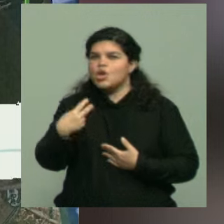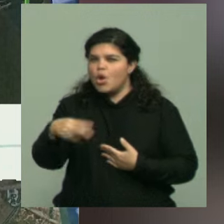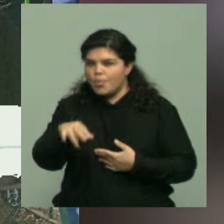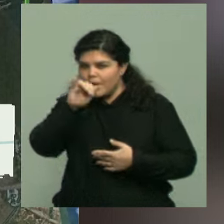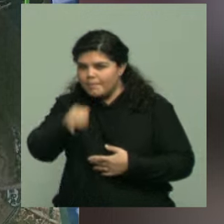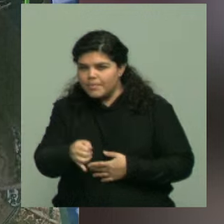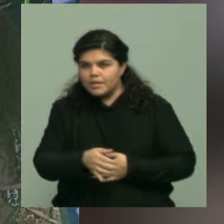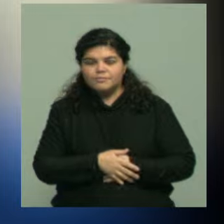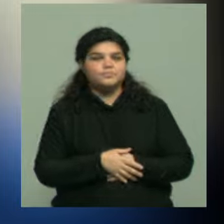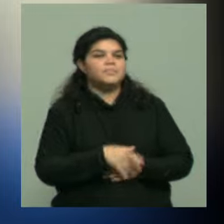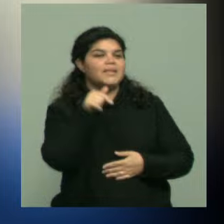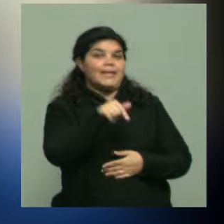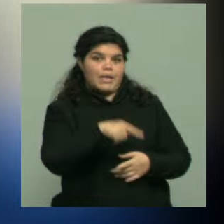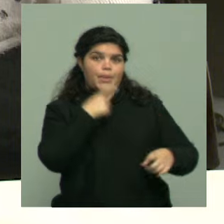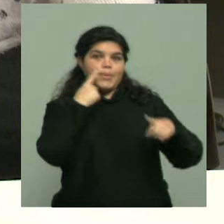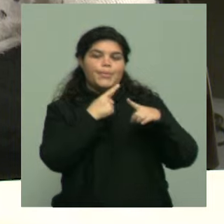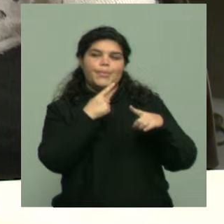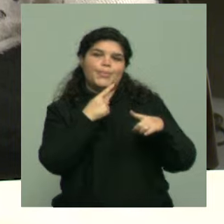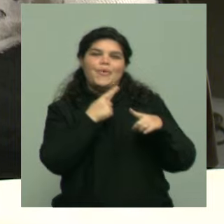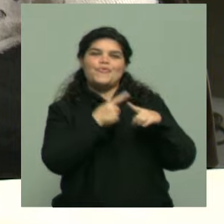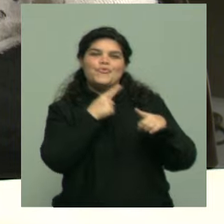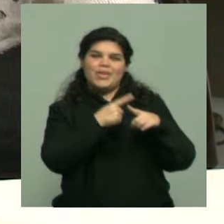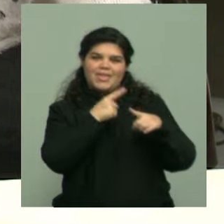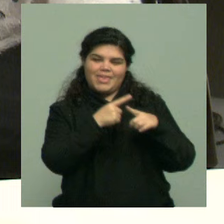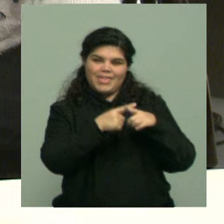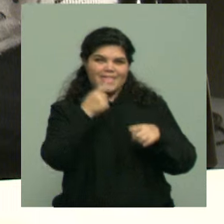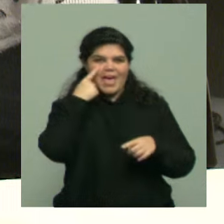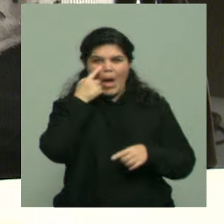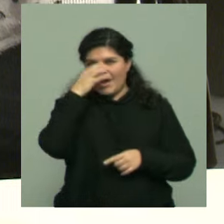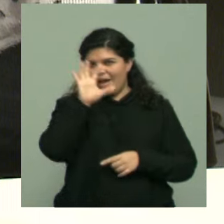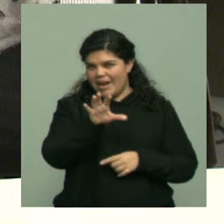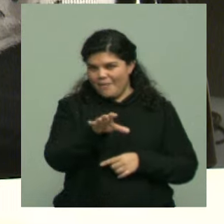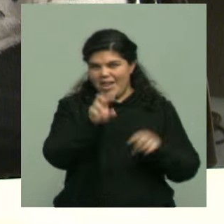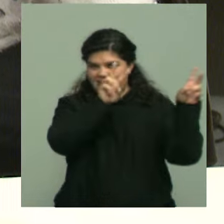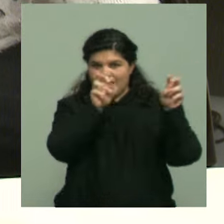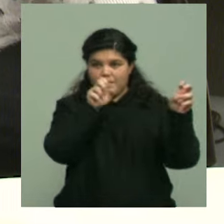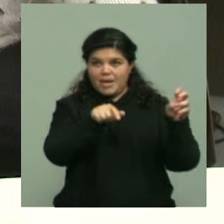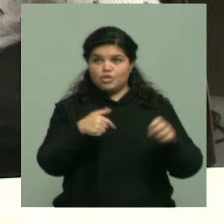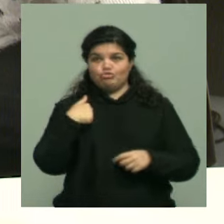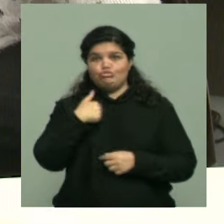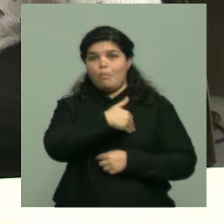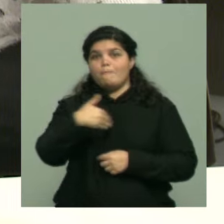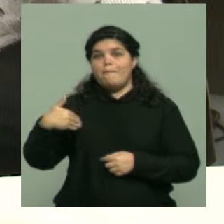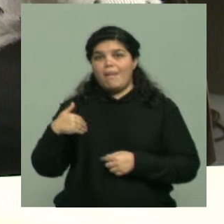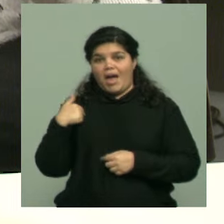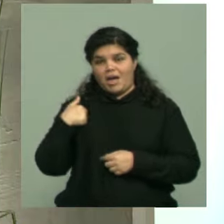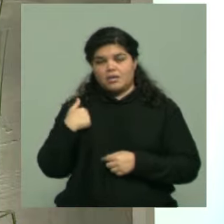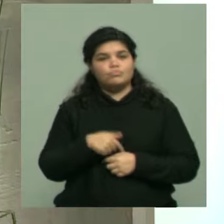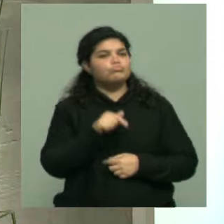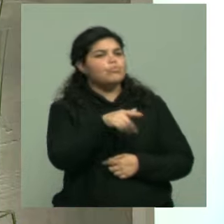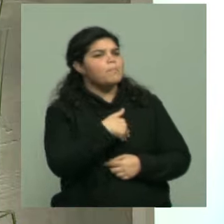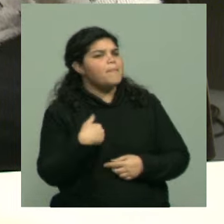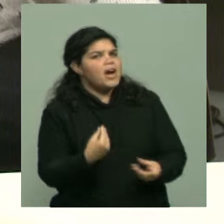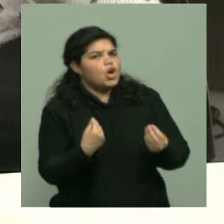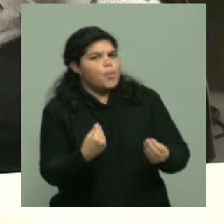en la vida de un carnaval era la madre. Ah, bien. ¿Y qué madre eras? ¿Qué tipo de mamá eras? ¿Qué